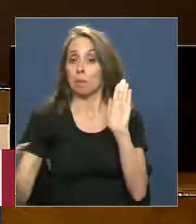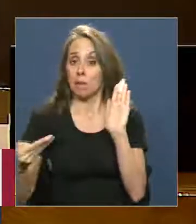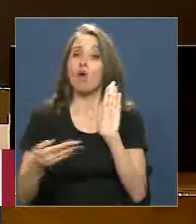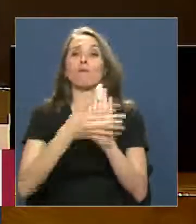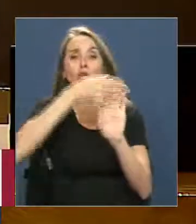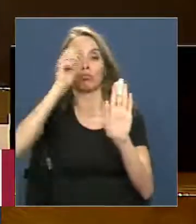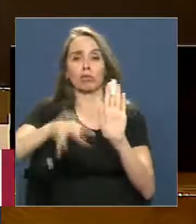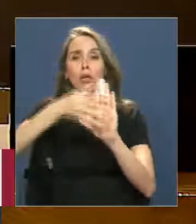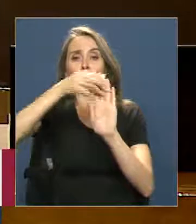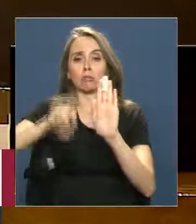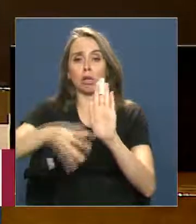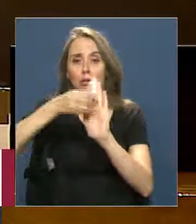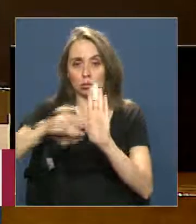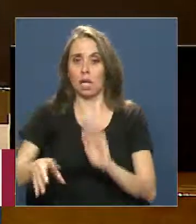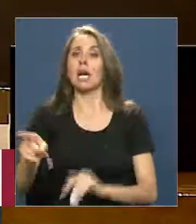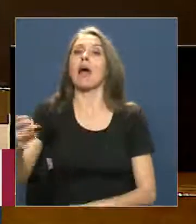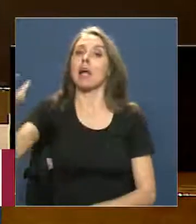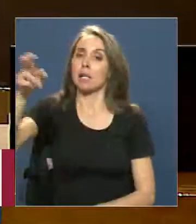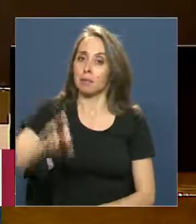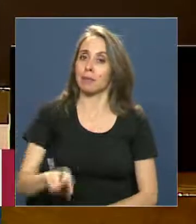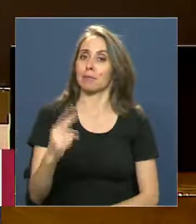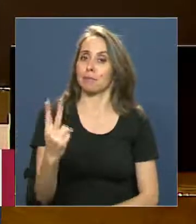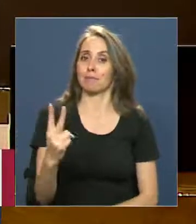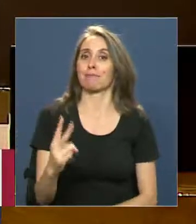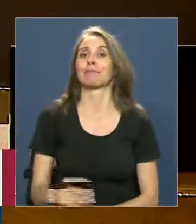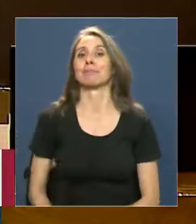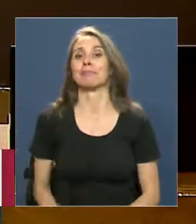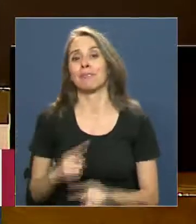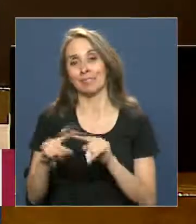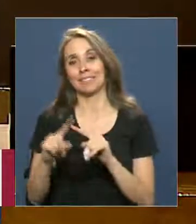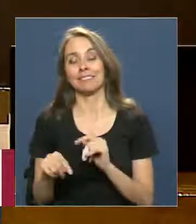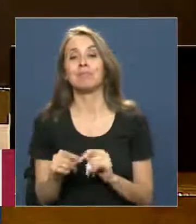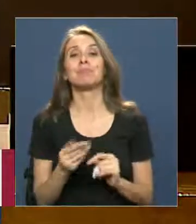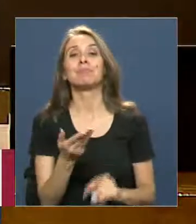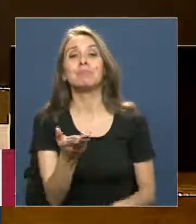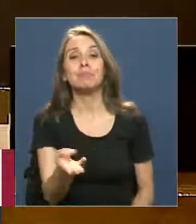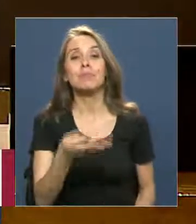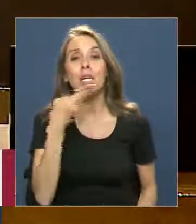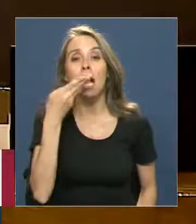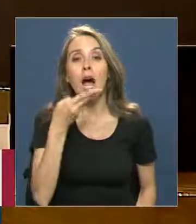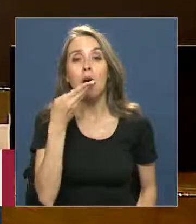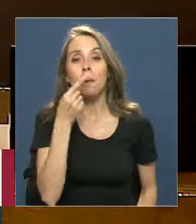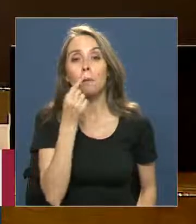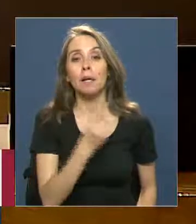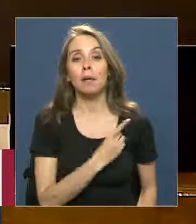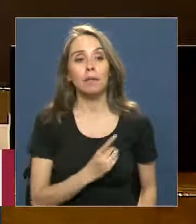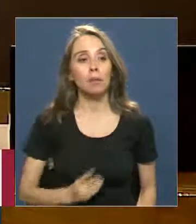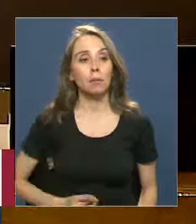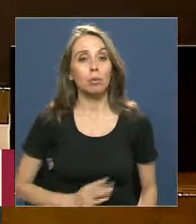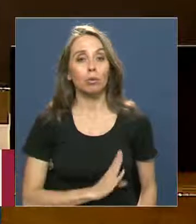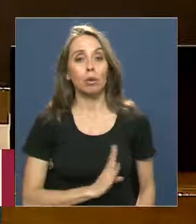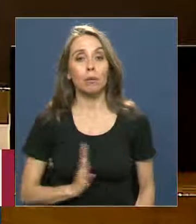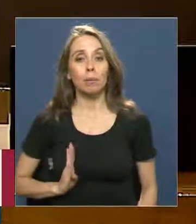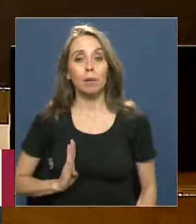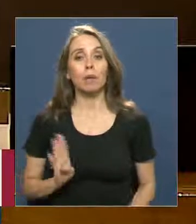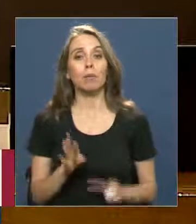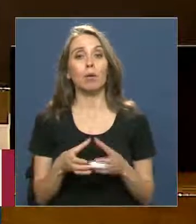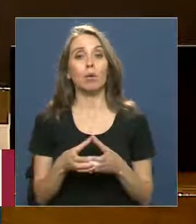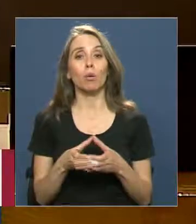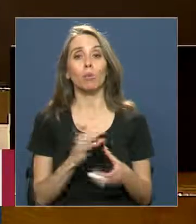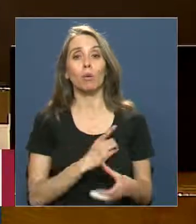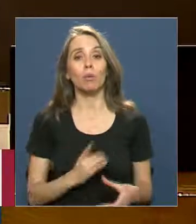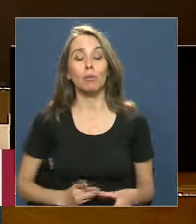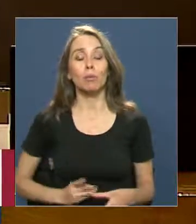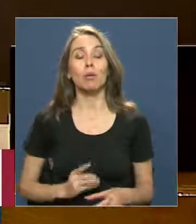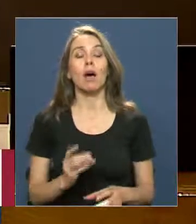y lo ha reiterado. De inmediato, entonces, le entrego el uso de la palabra al diputado integrante del Comité de Federación